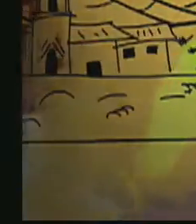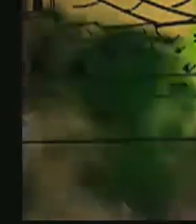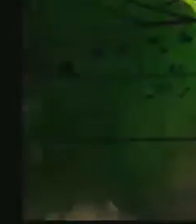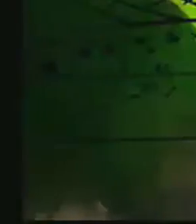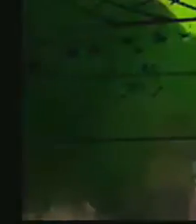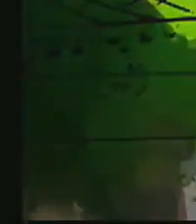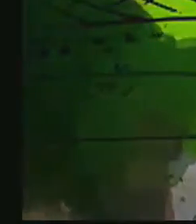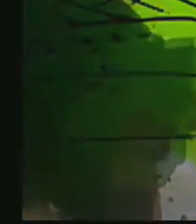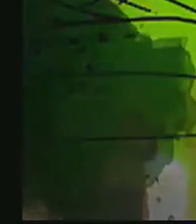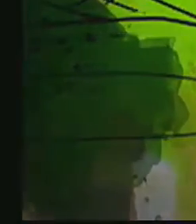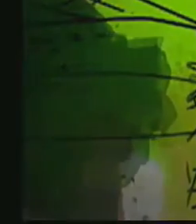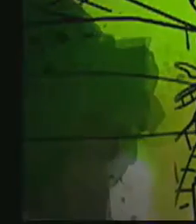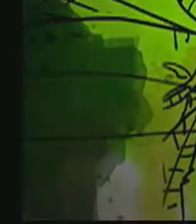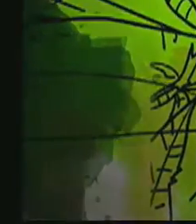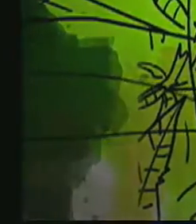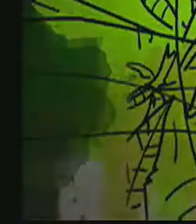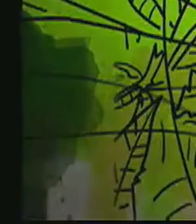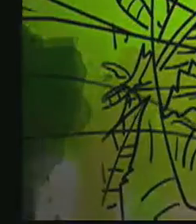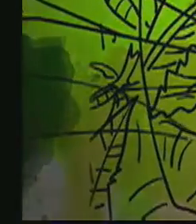gracias